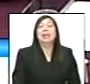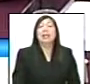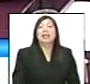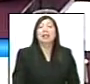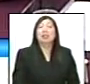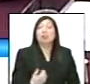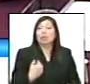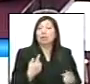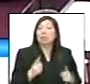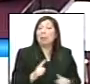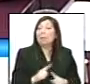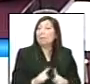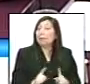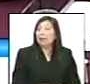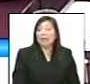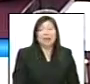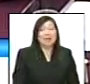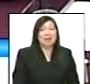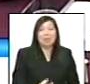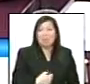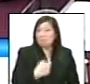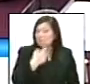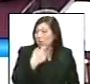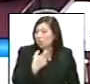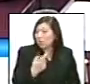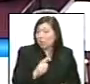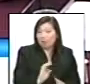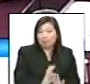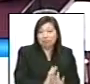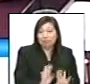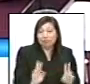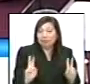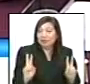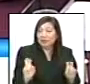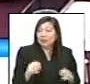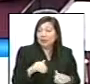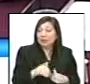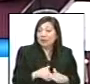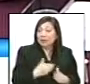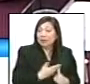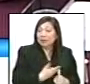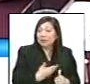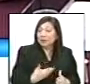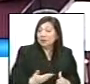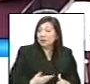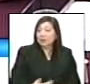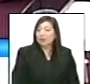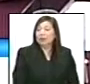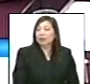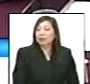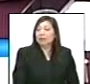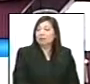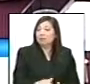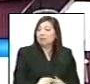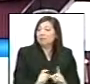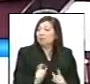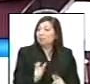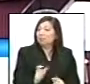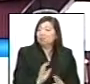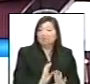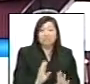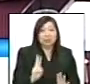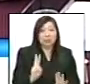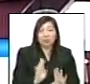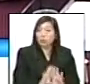estaría de acuerdo, pero yo no, en lo personal no estoy de acuerdo con el tema de que los candidatos a la presidencia de la República candidateen al Congreso. Son